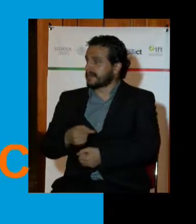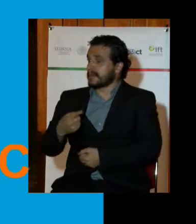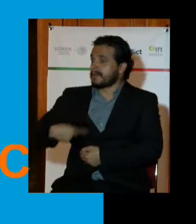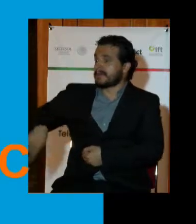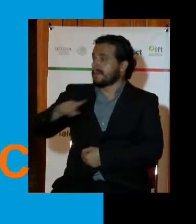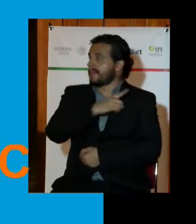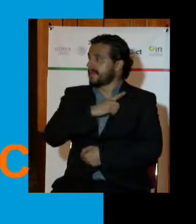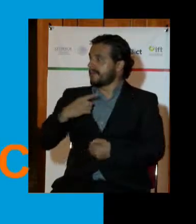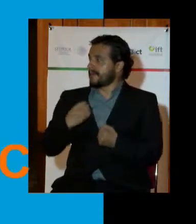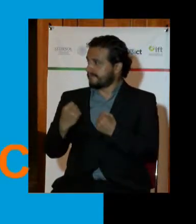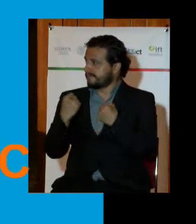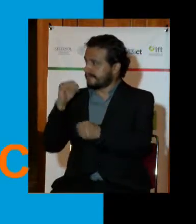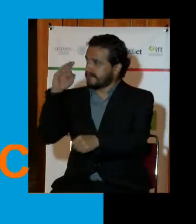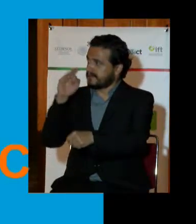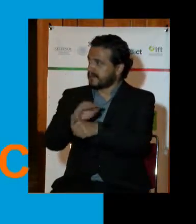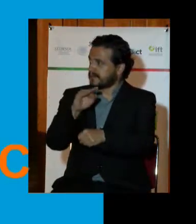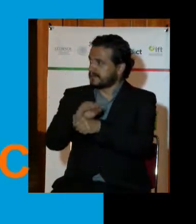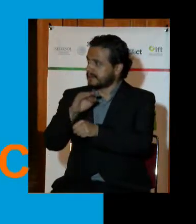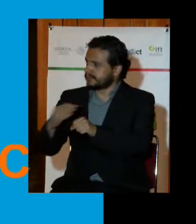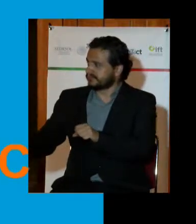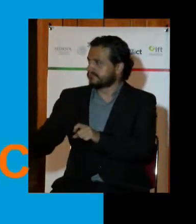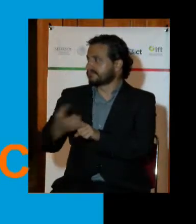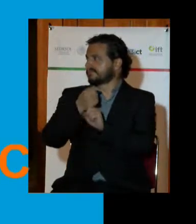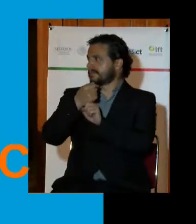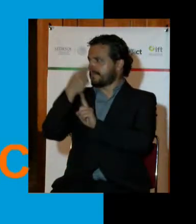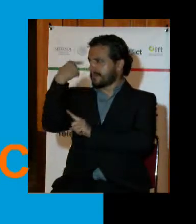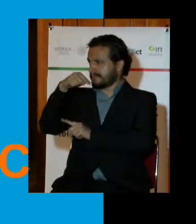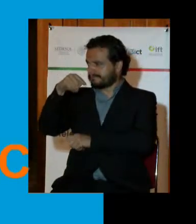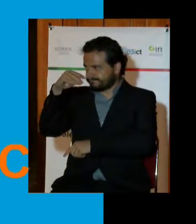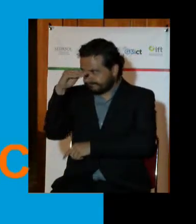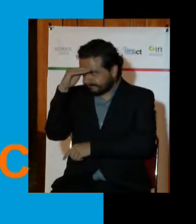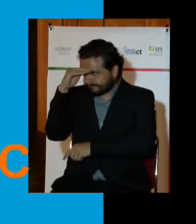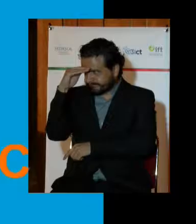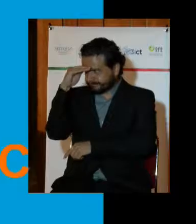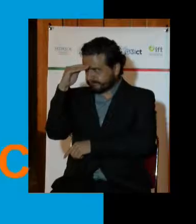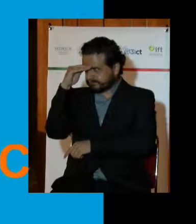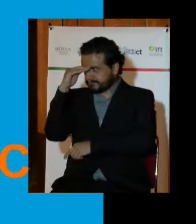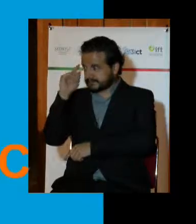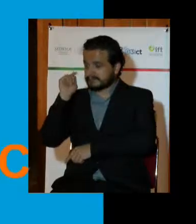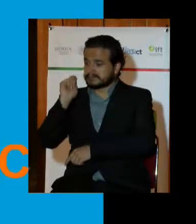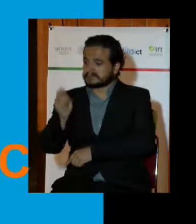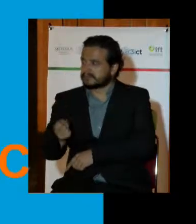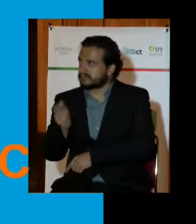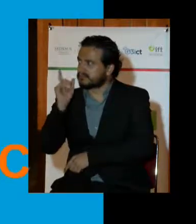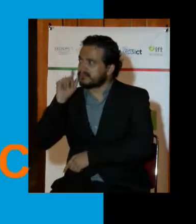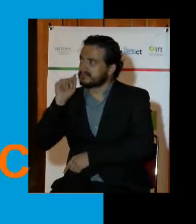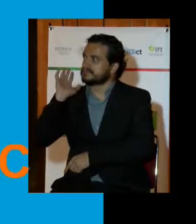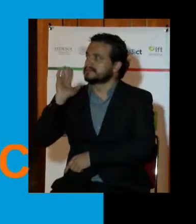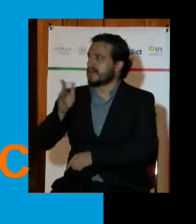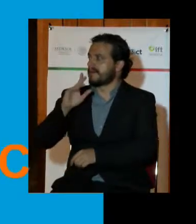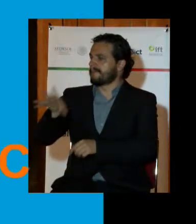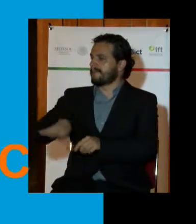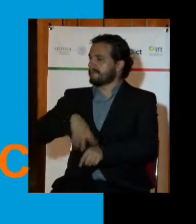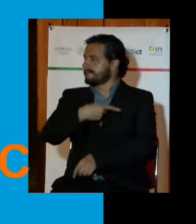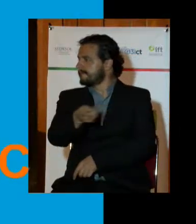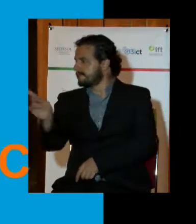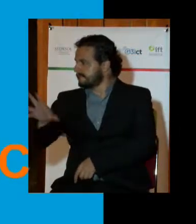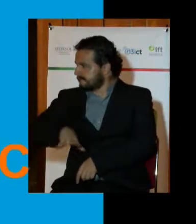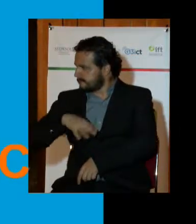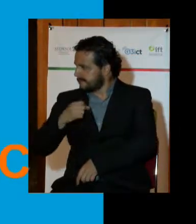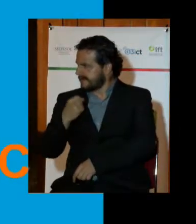a través de un movimiento para ser sustentable. Tenemos que tomar riesgos hoy para tener más aprendizaje, obtener aprendizaje más